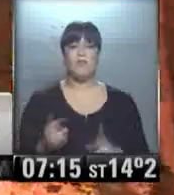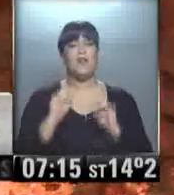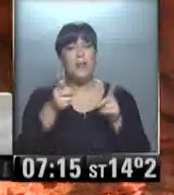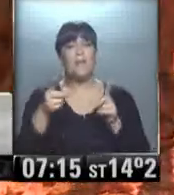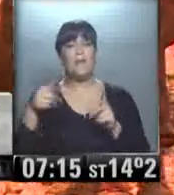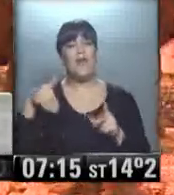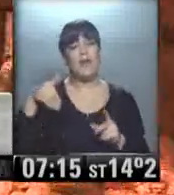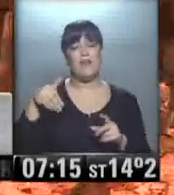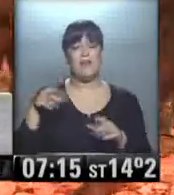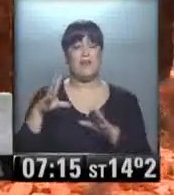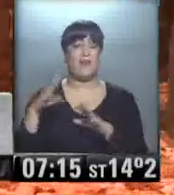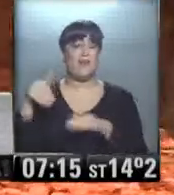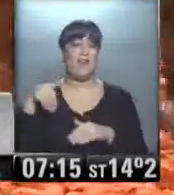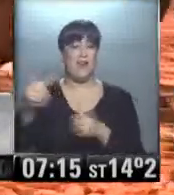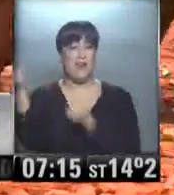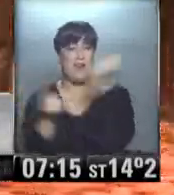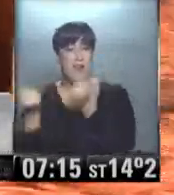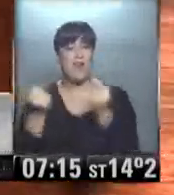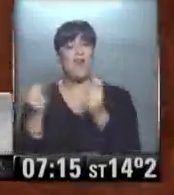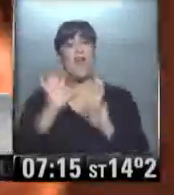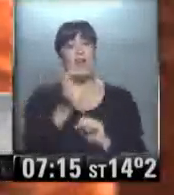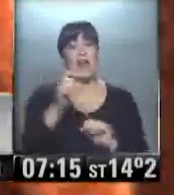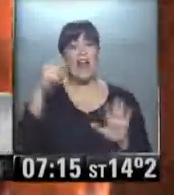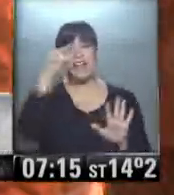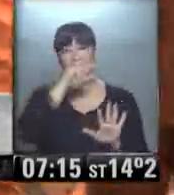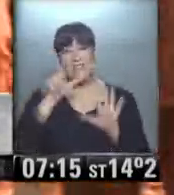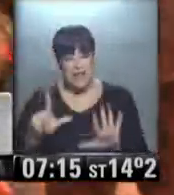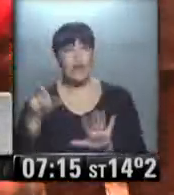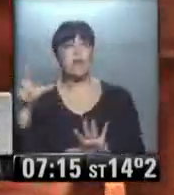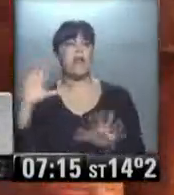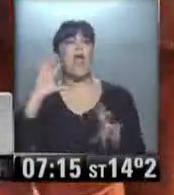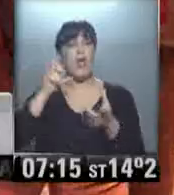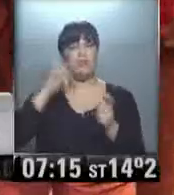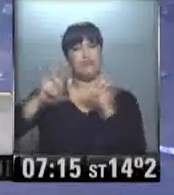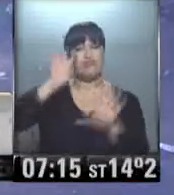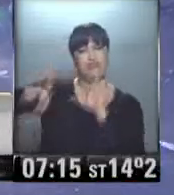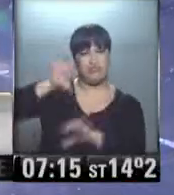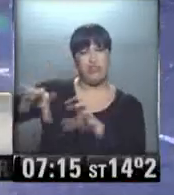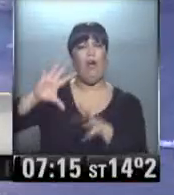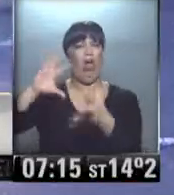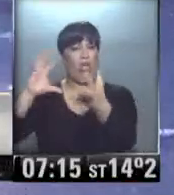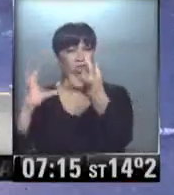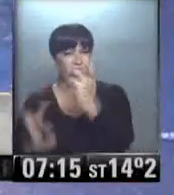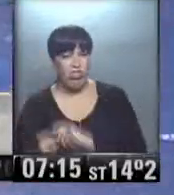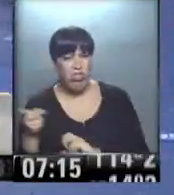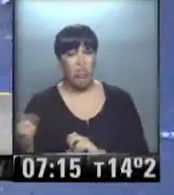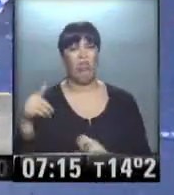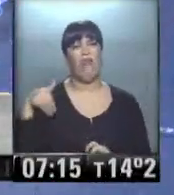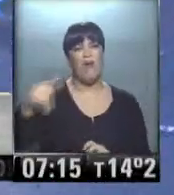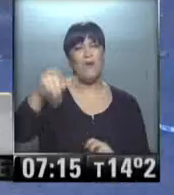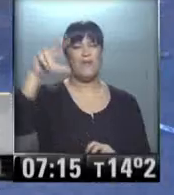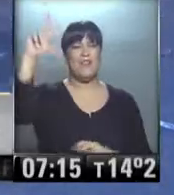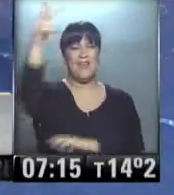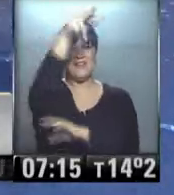móvil de Canal 7, resultó seriamente dañado, dos de nuestros móviles, el móvil propiamente dicho satelital y...